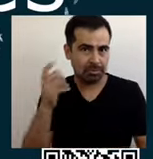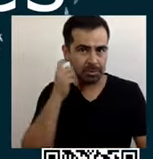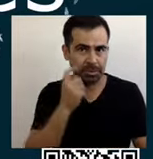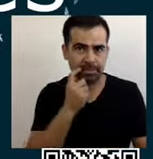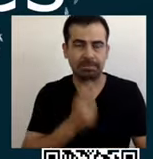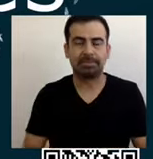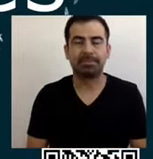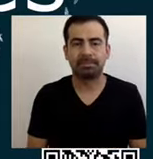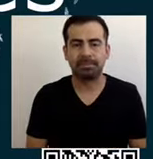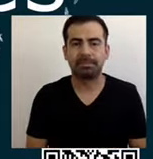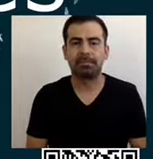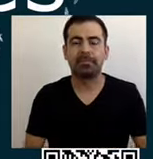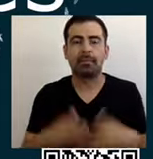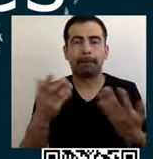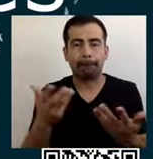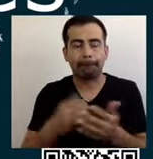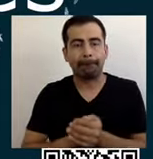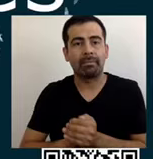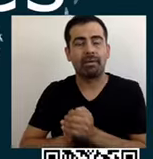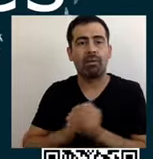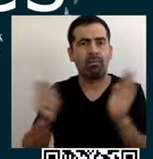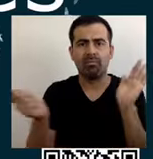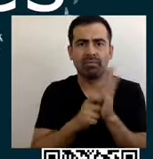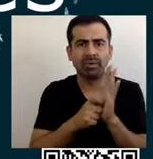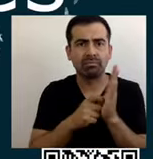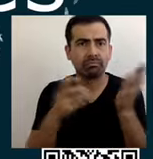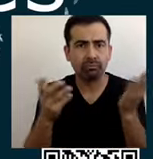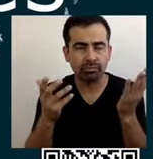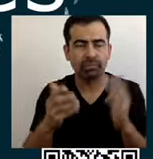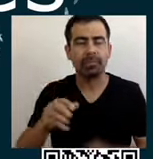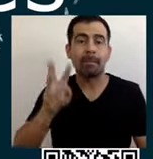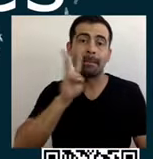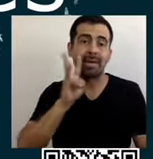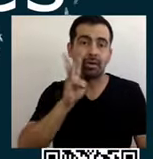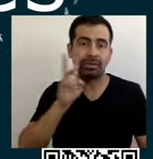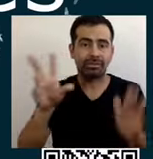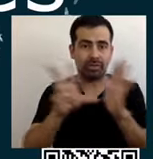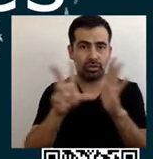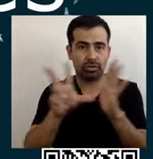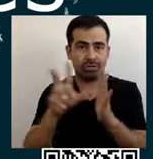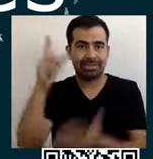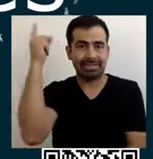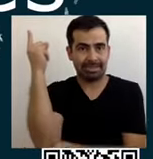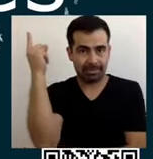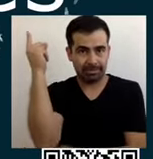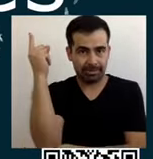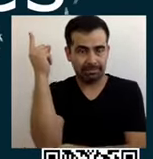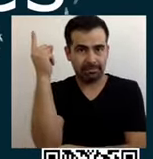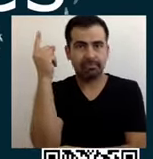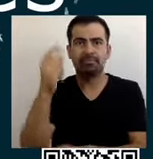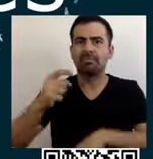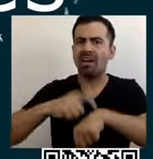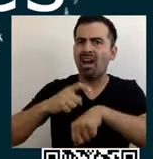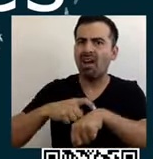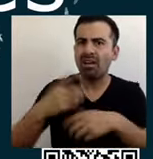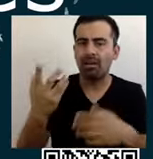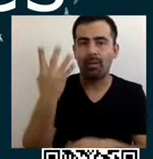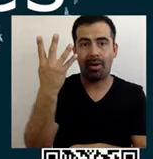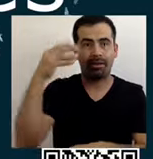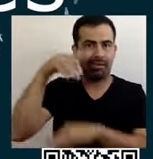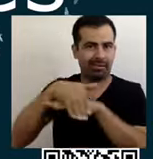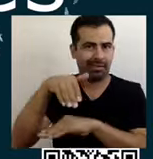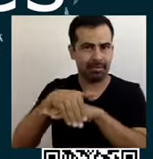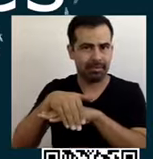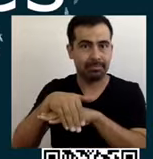Sentires, donde se realizará el concierto en el Teatro La Cúpula, ubicado